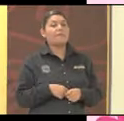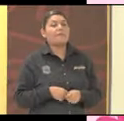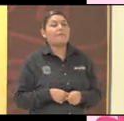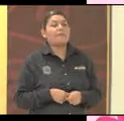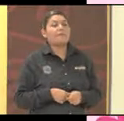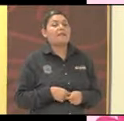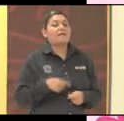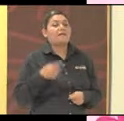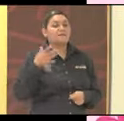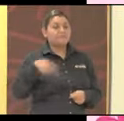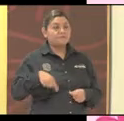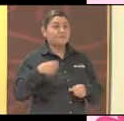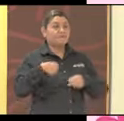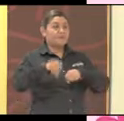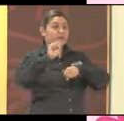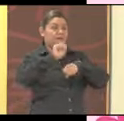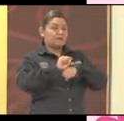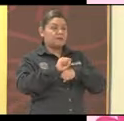Así estará esta semana.